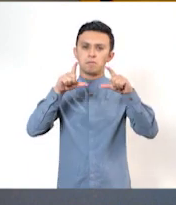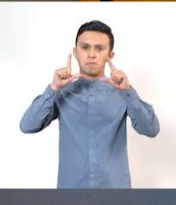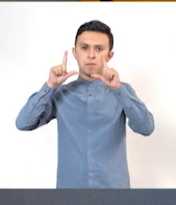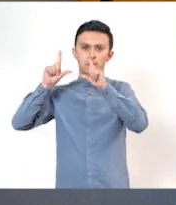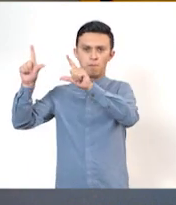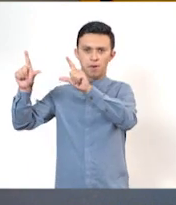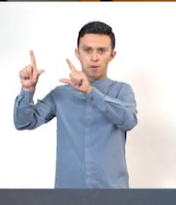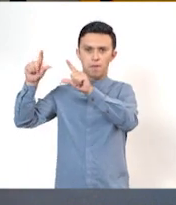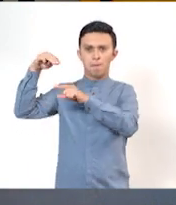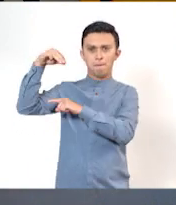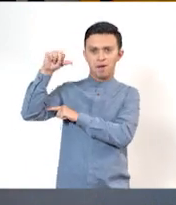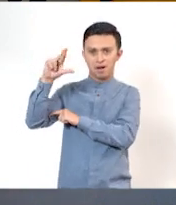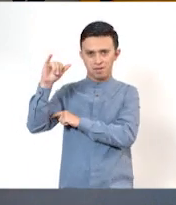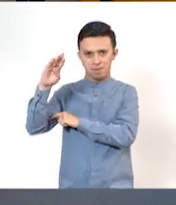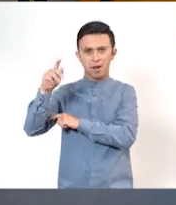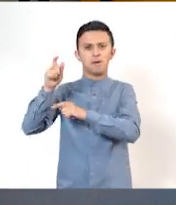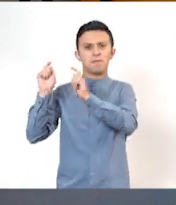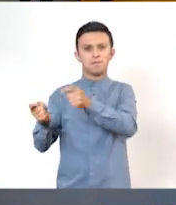colgamos marimba.